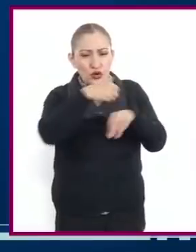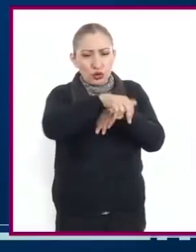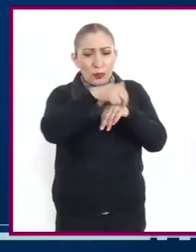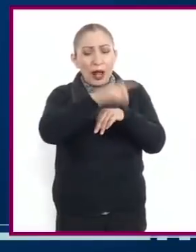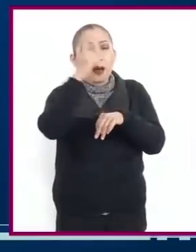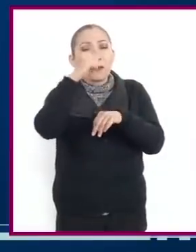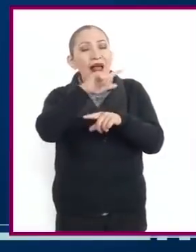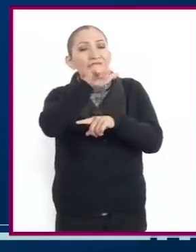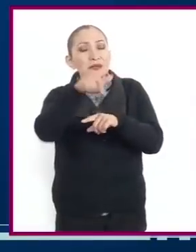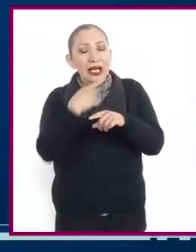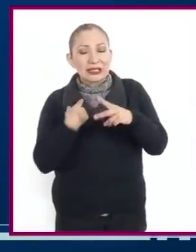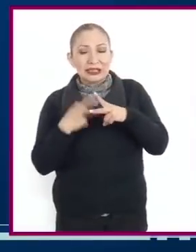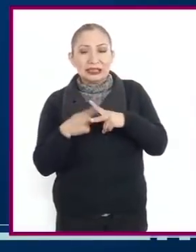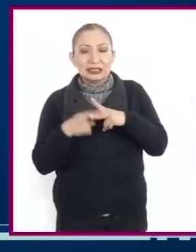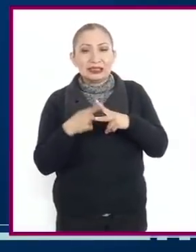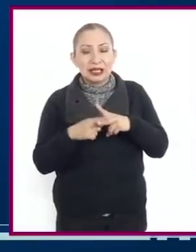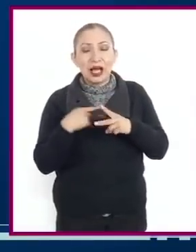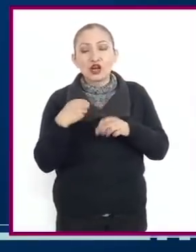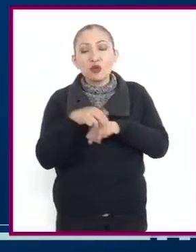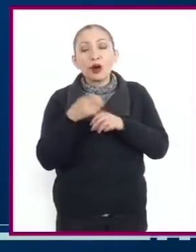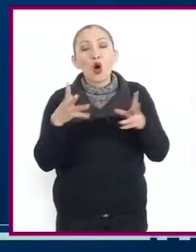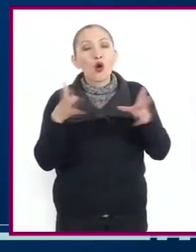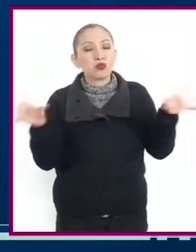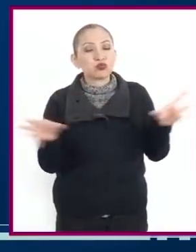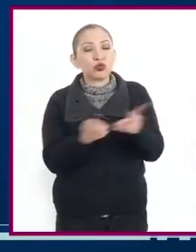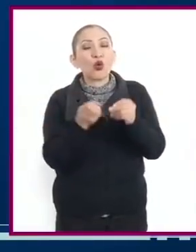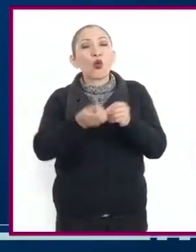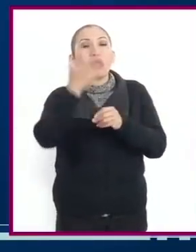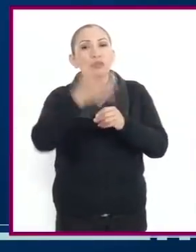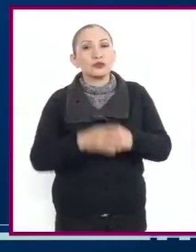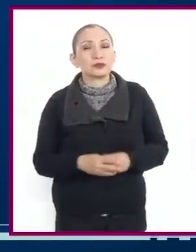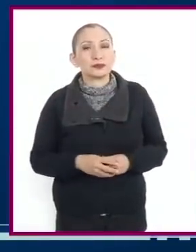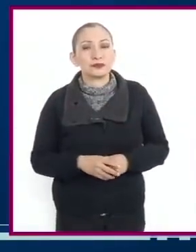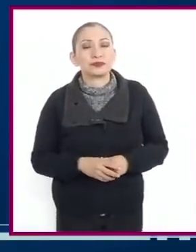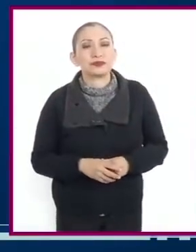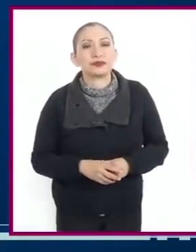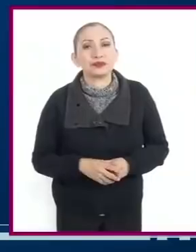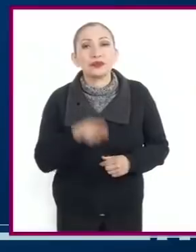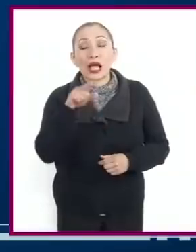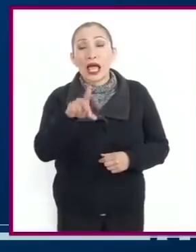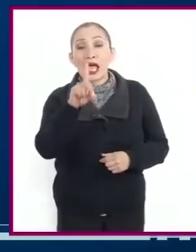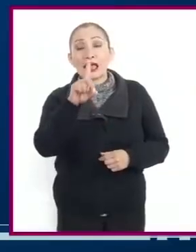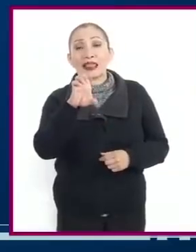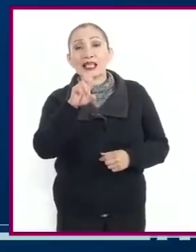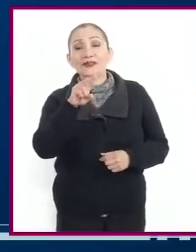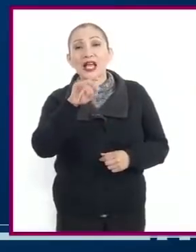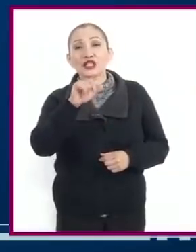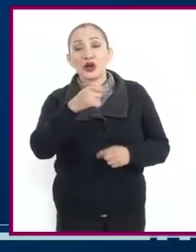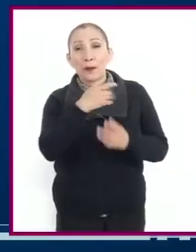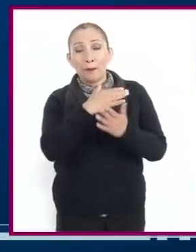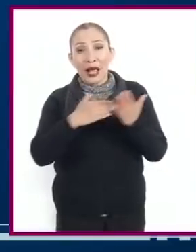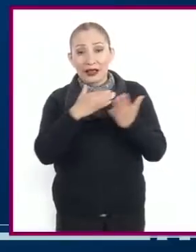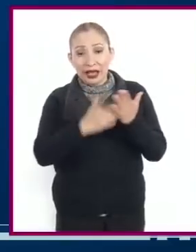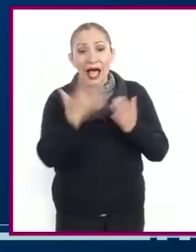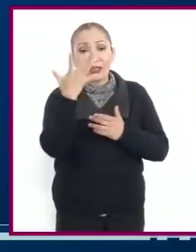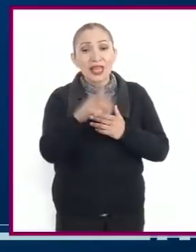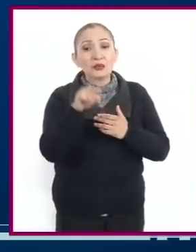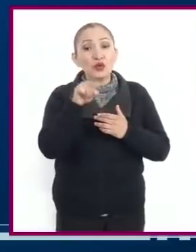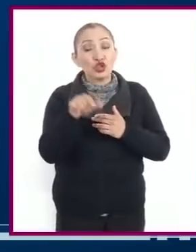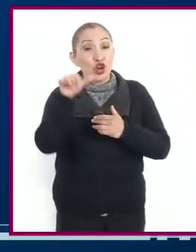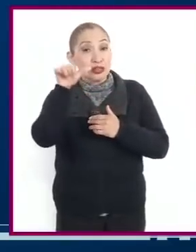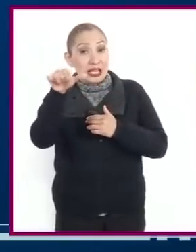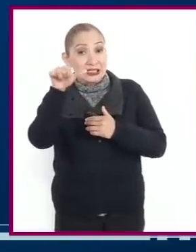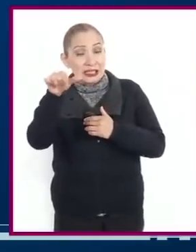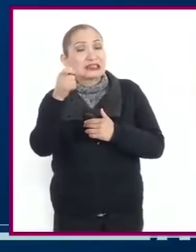para después dividirla entre el número de datos. Puesto que la desviación media es igual a